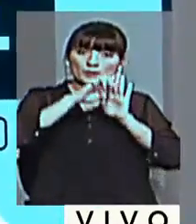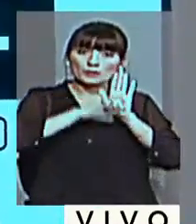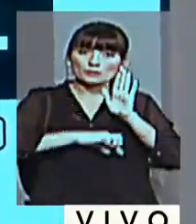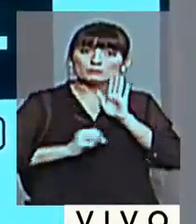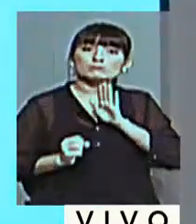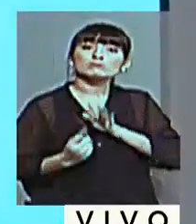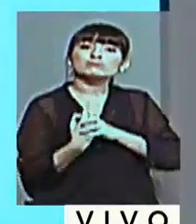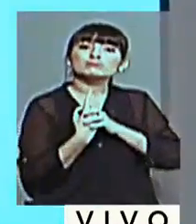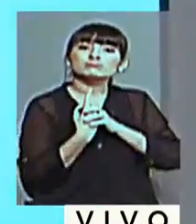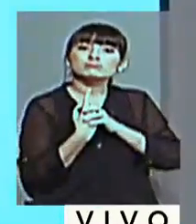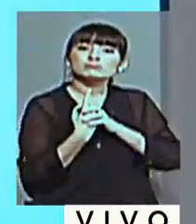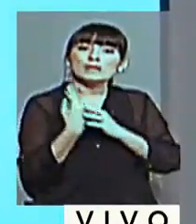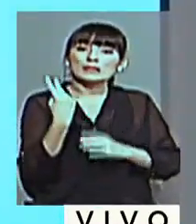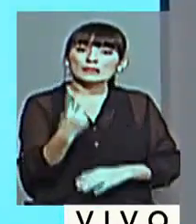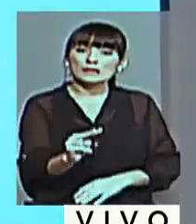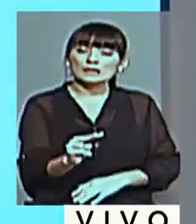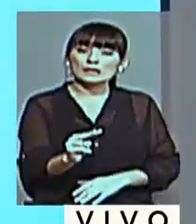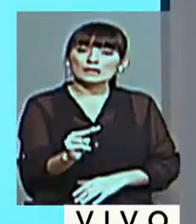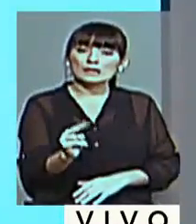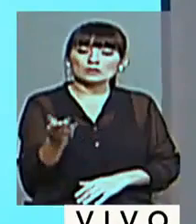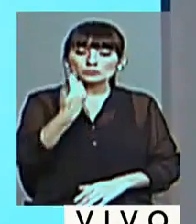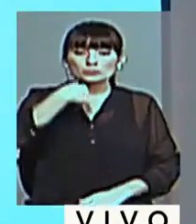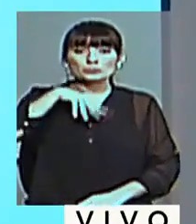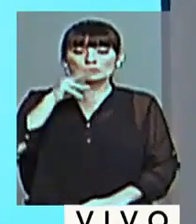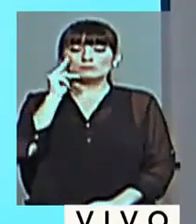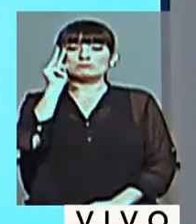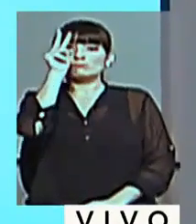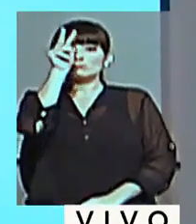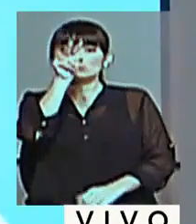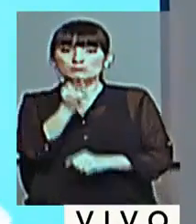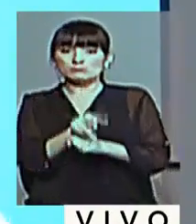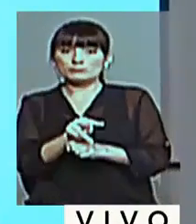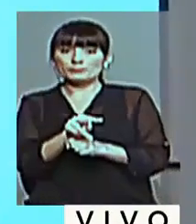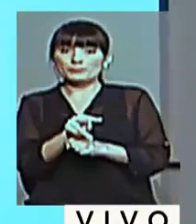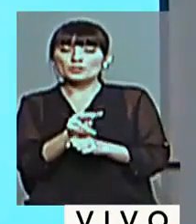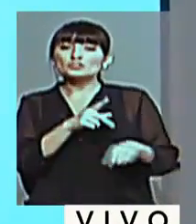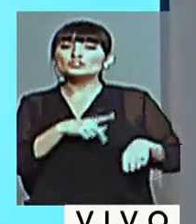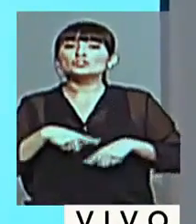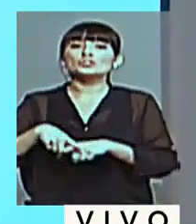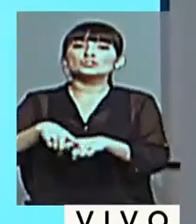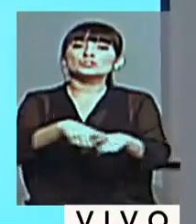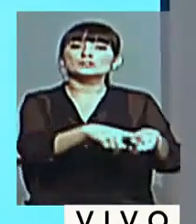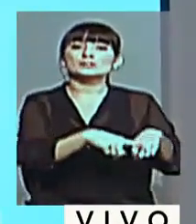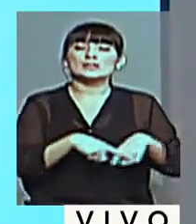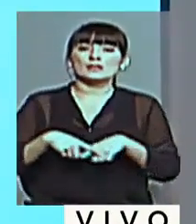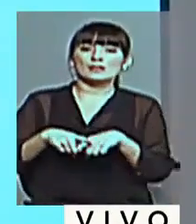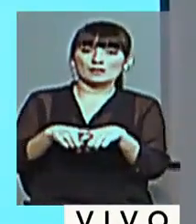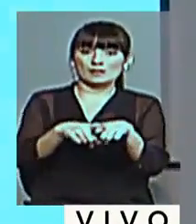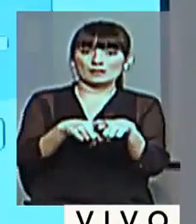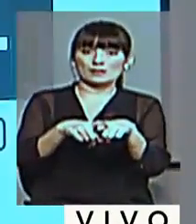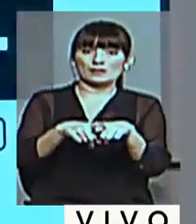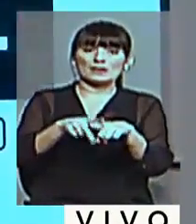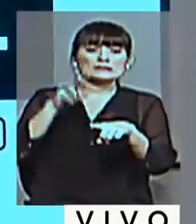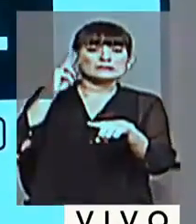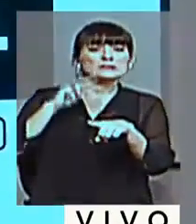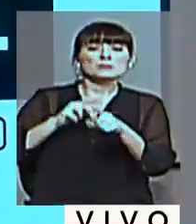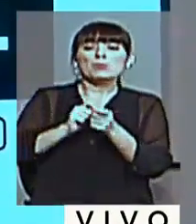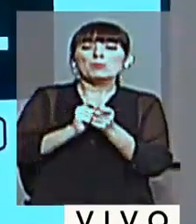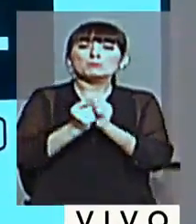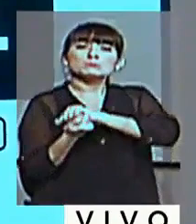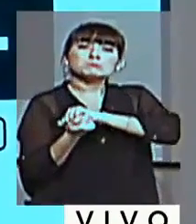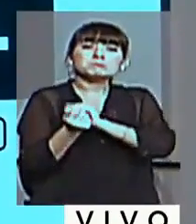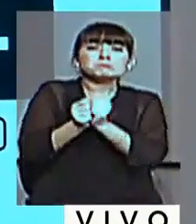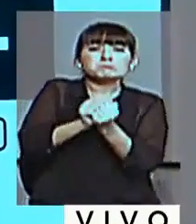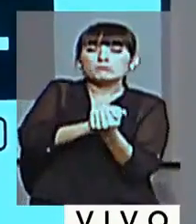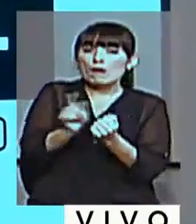nacen de nuestra visión de sociedad sin acomodos de ninguna índole